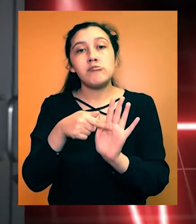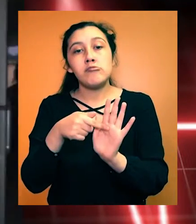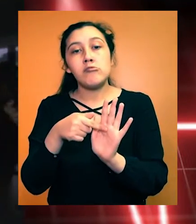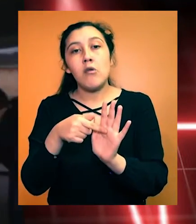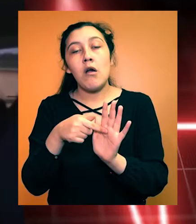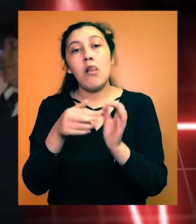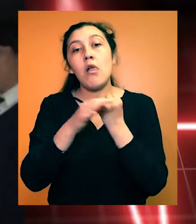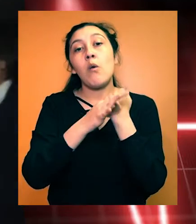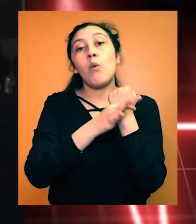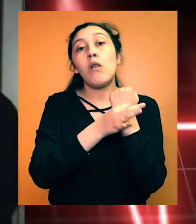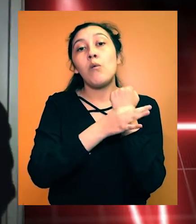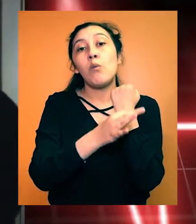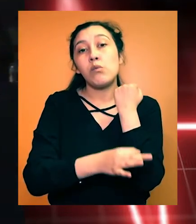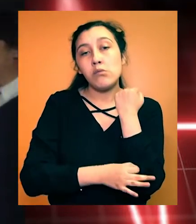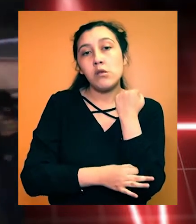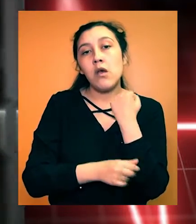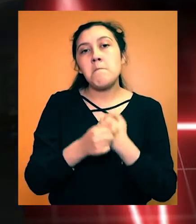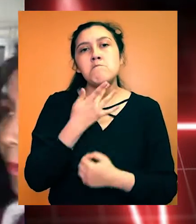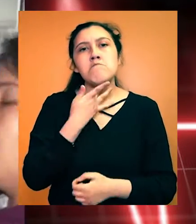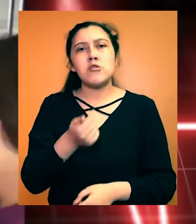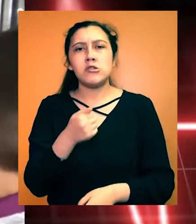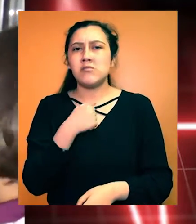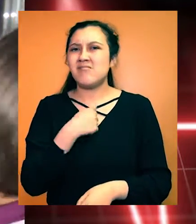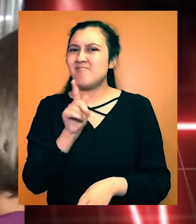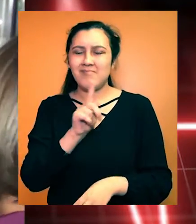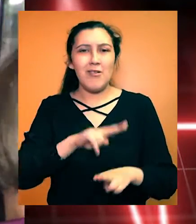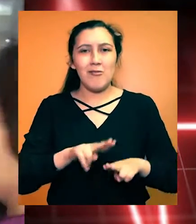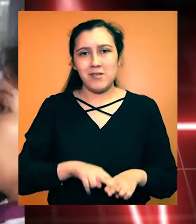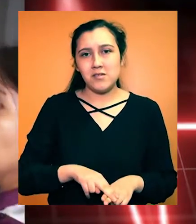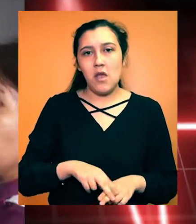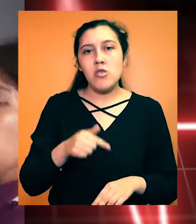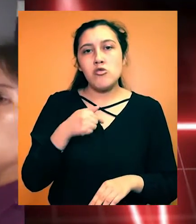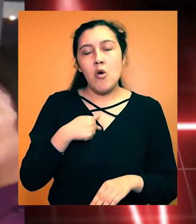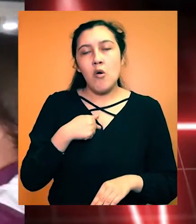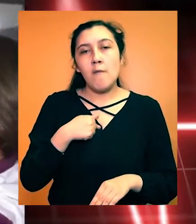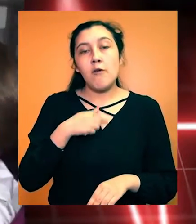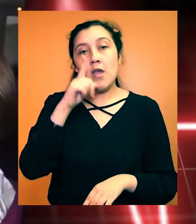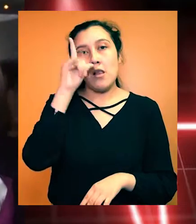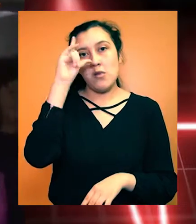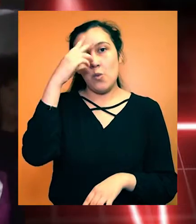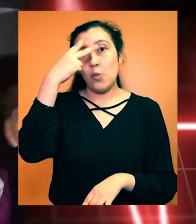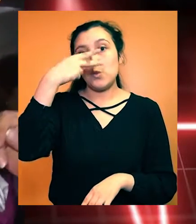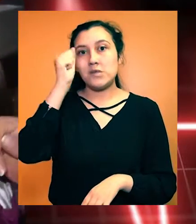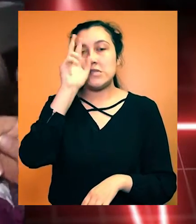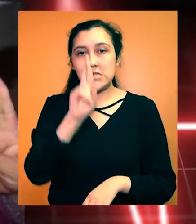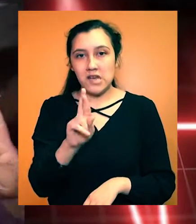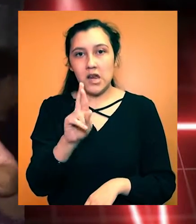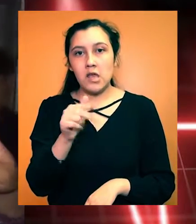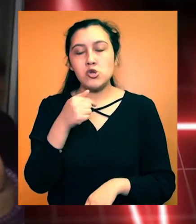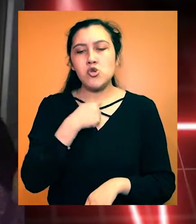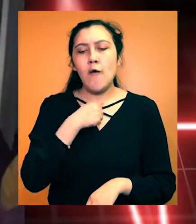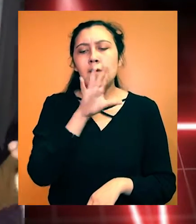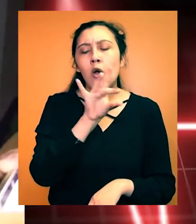contra de quienes le han hecho pasar, según él, un mal rato por una falsa acusación. Que yo voy a luchar por mi inocencia y voy a dar también con